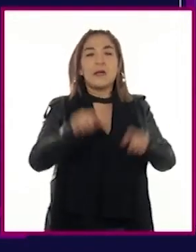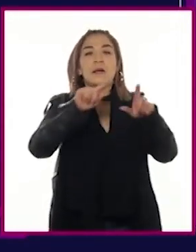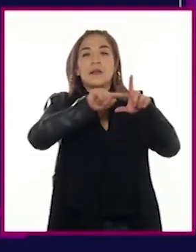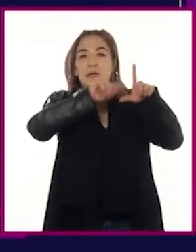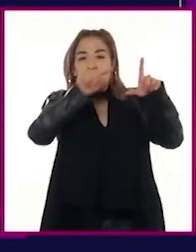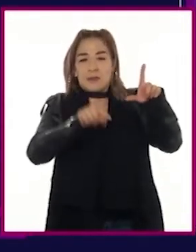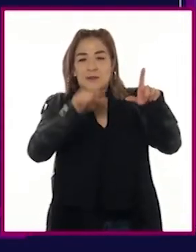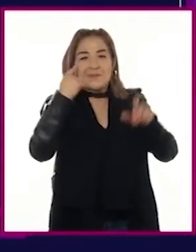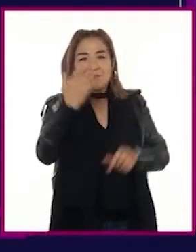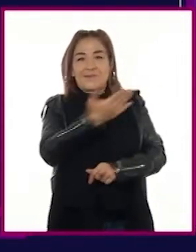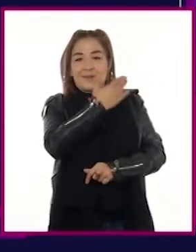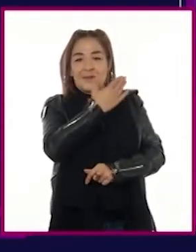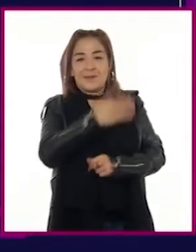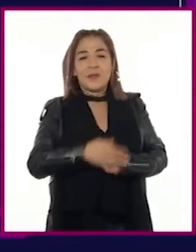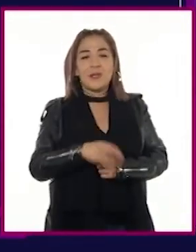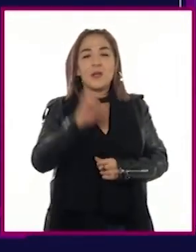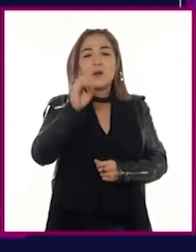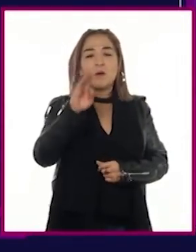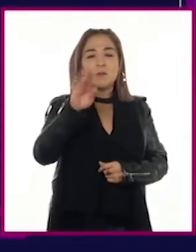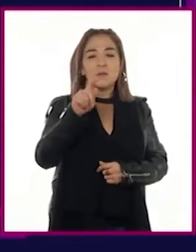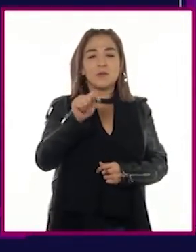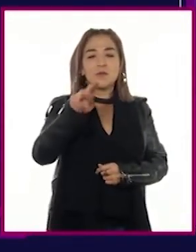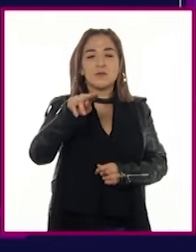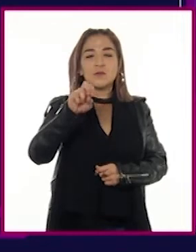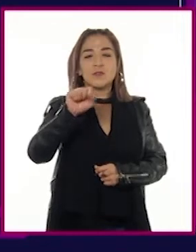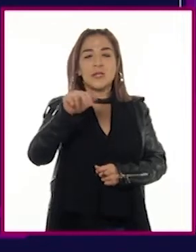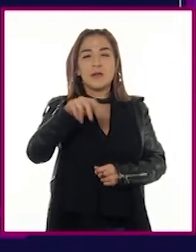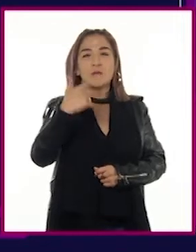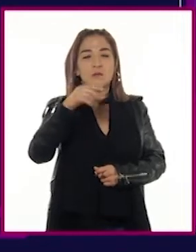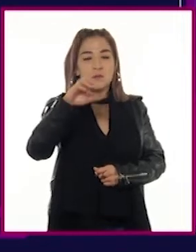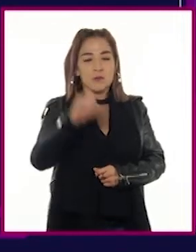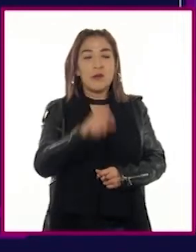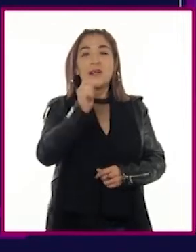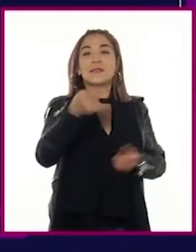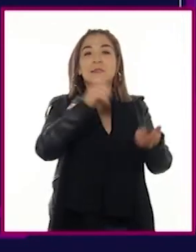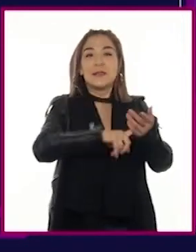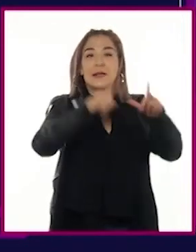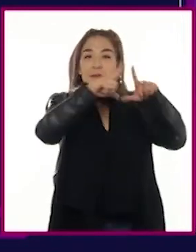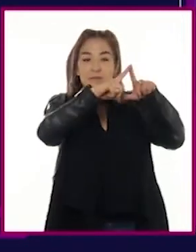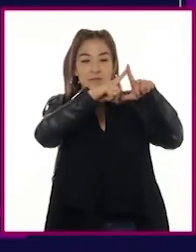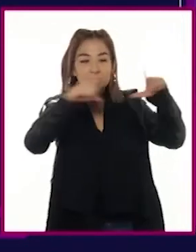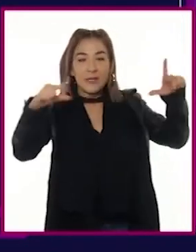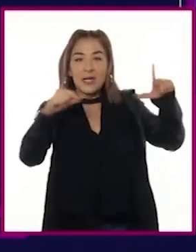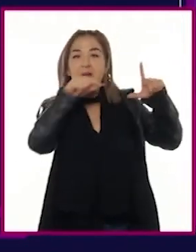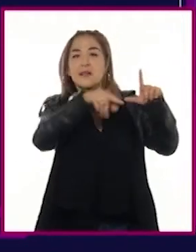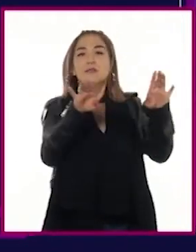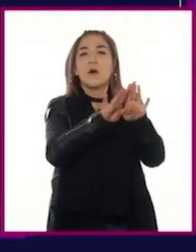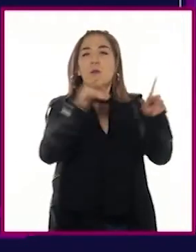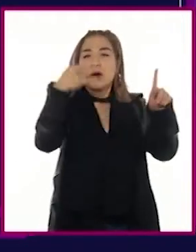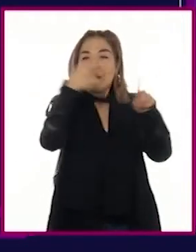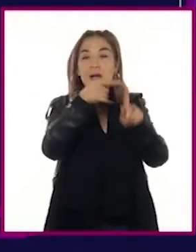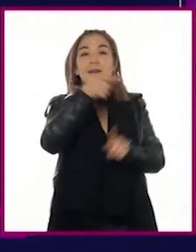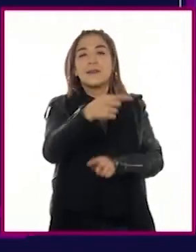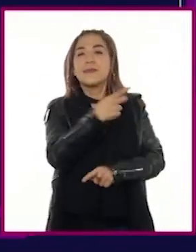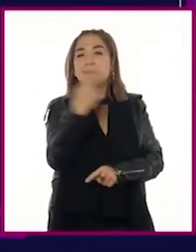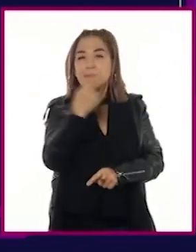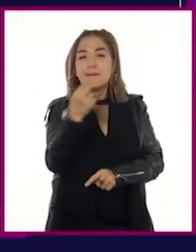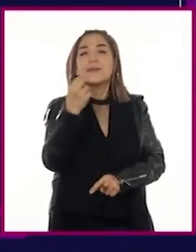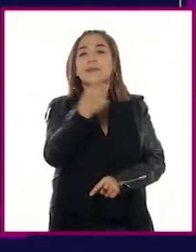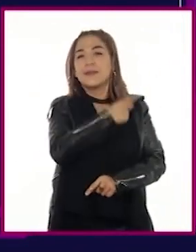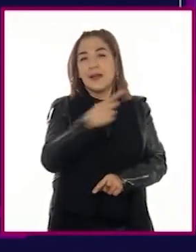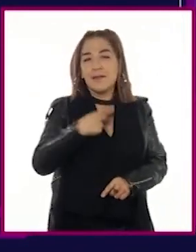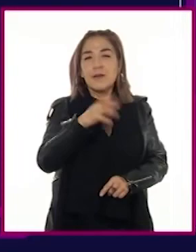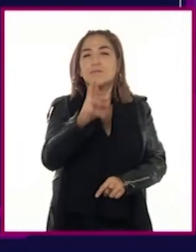obtusángulo. Advertir que un triángulo es rectángulo trae consigo propiedades útiles al resolver ciertas